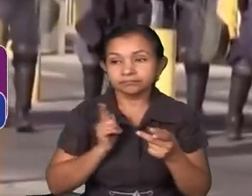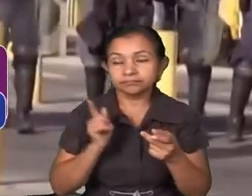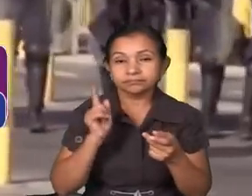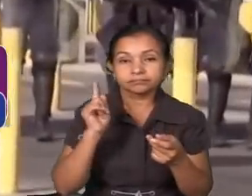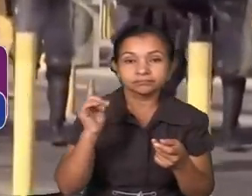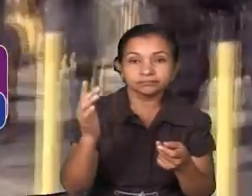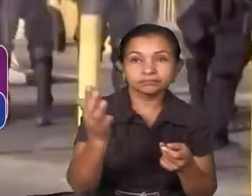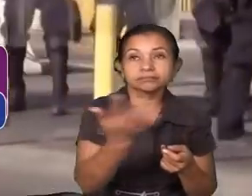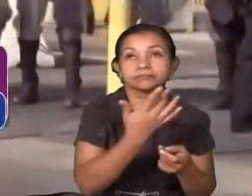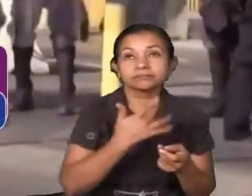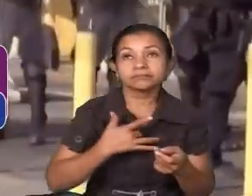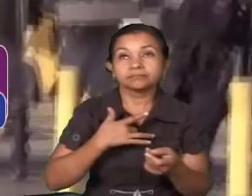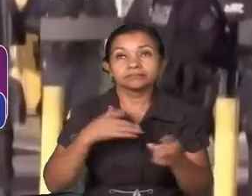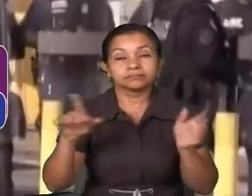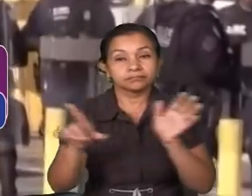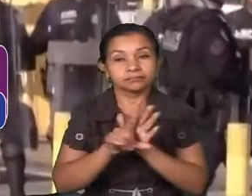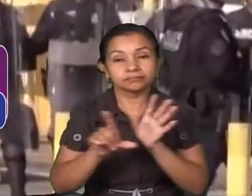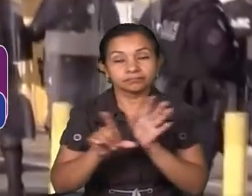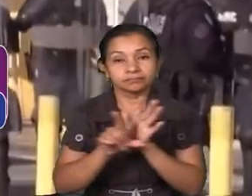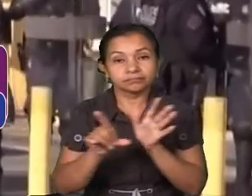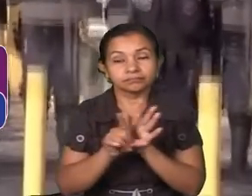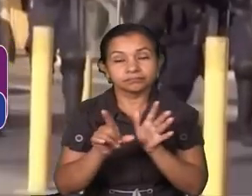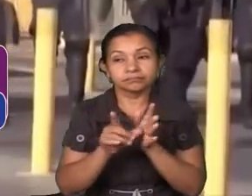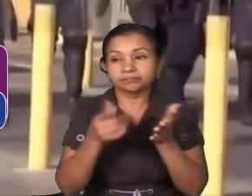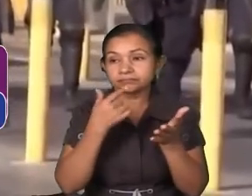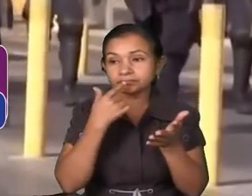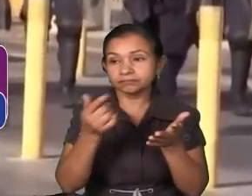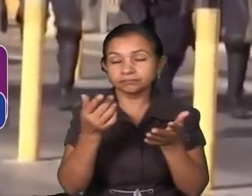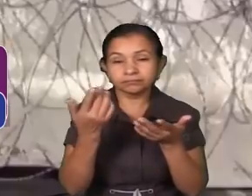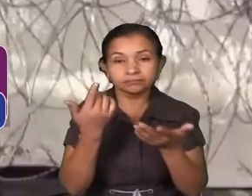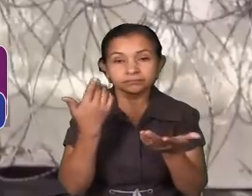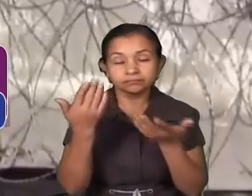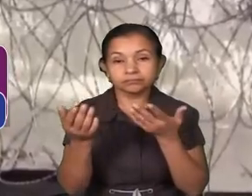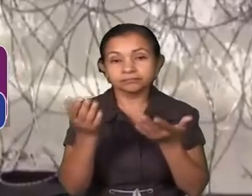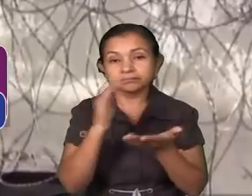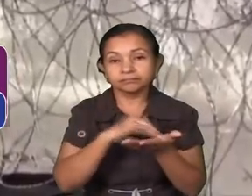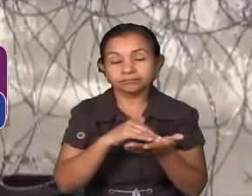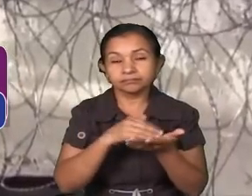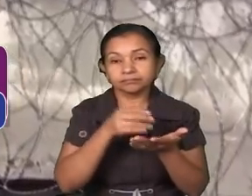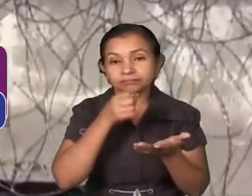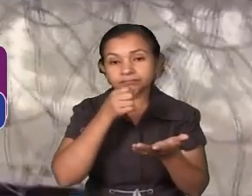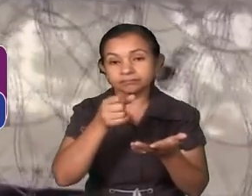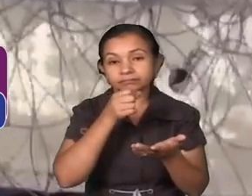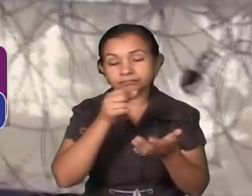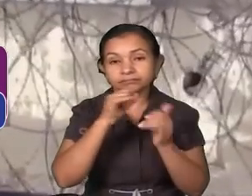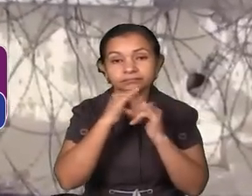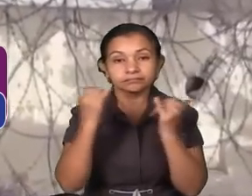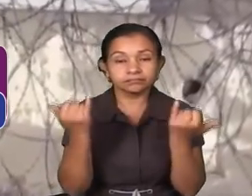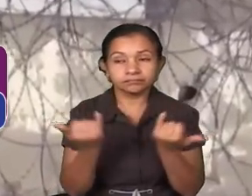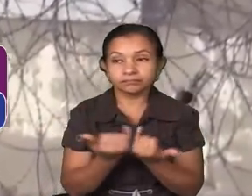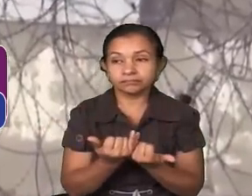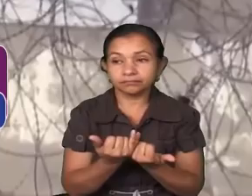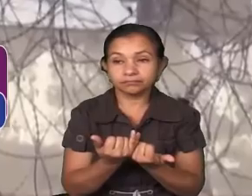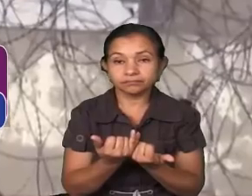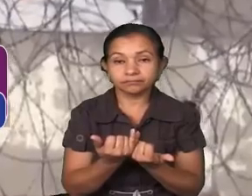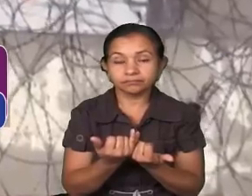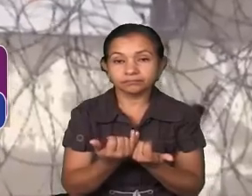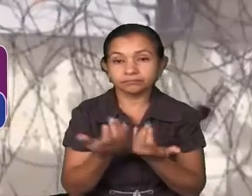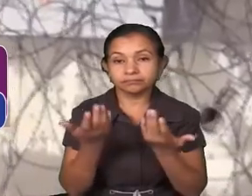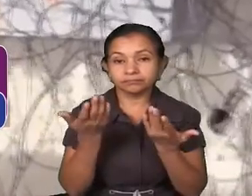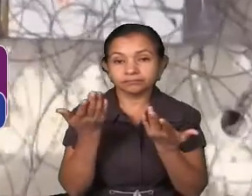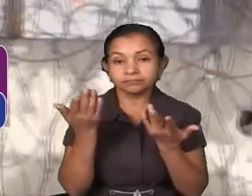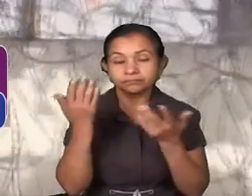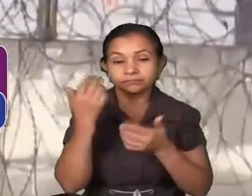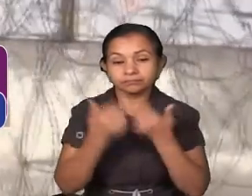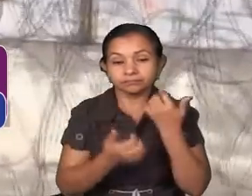todos los requisitos de ley. Y eso es algo que ha hecho hincapié, y por esa razón es que vuelve a ser noticia esta oleada de